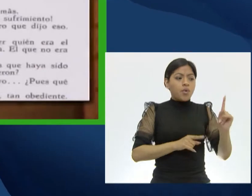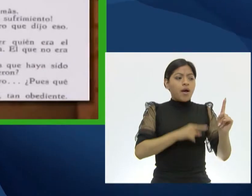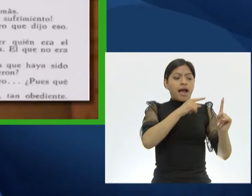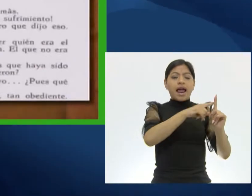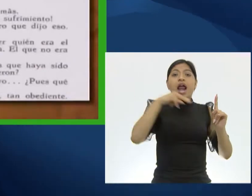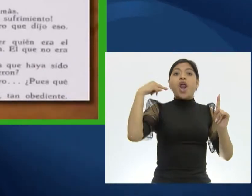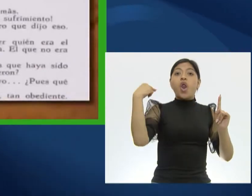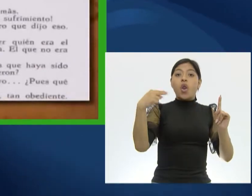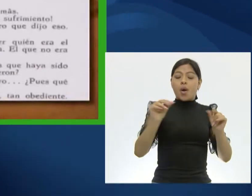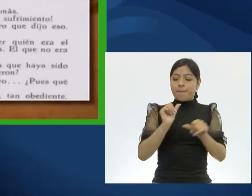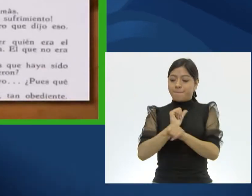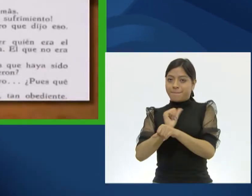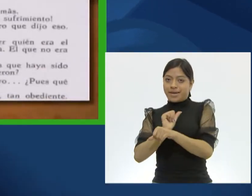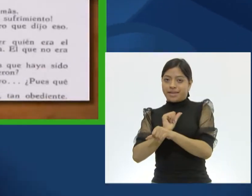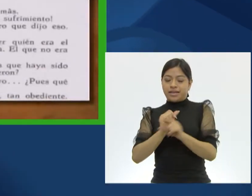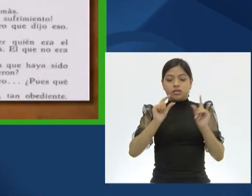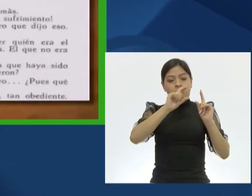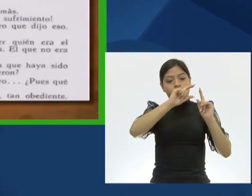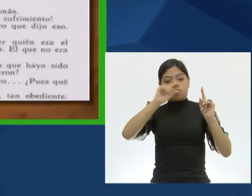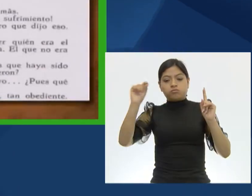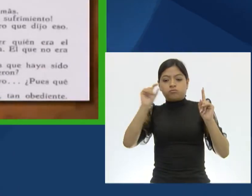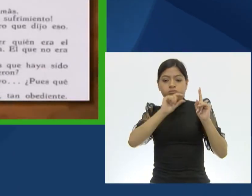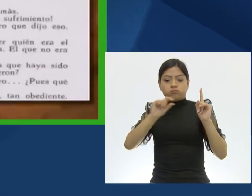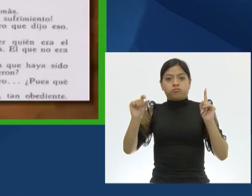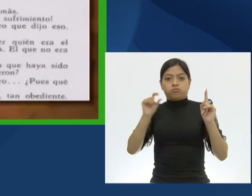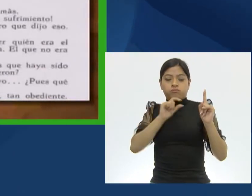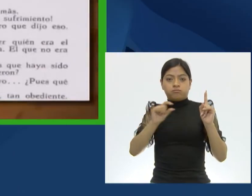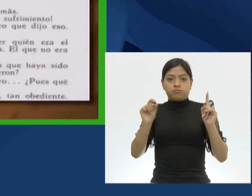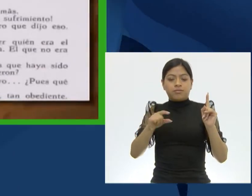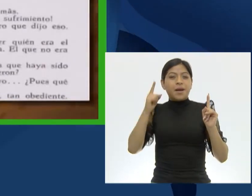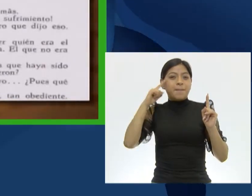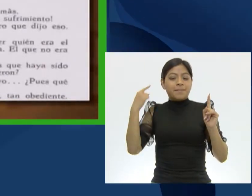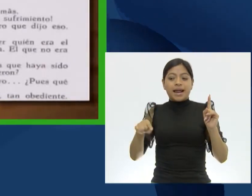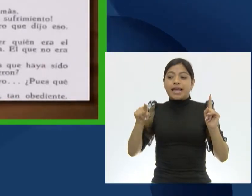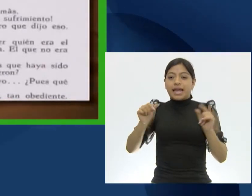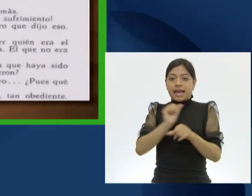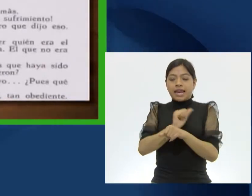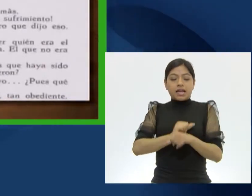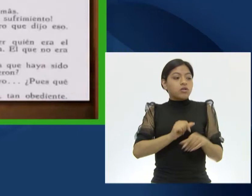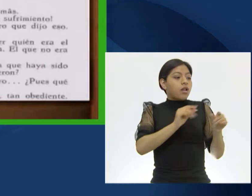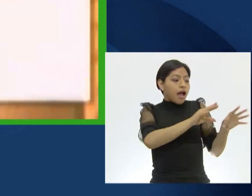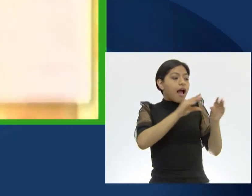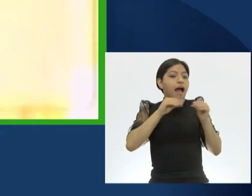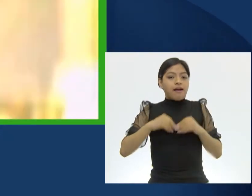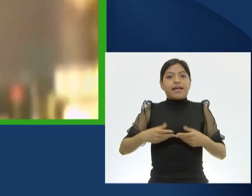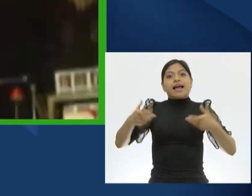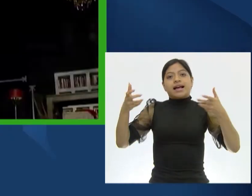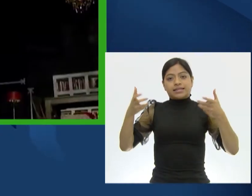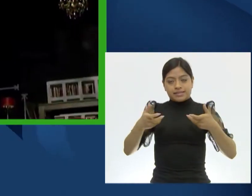a veces seguido de un guión largo, para dar pie a que intervenga cada uno a la vez.